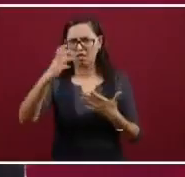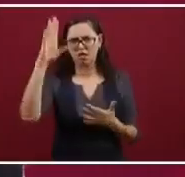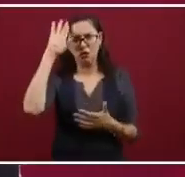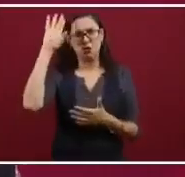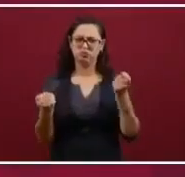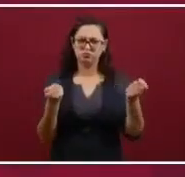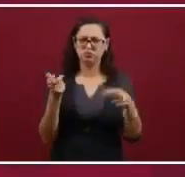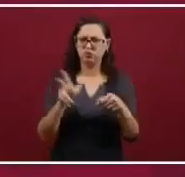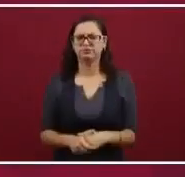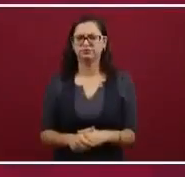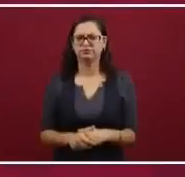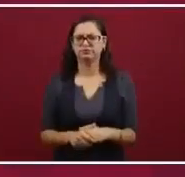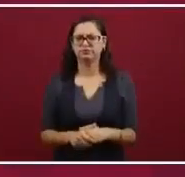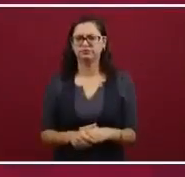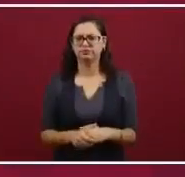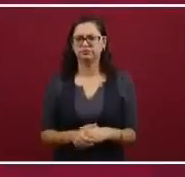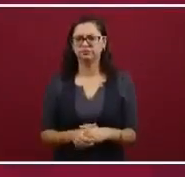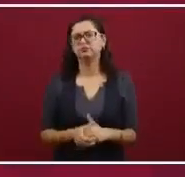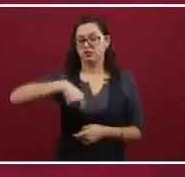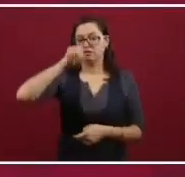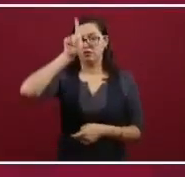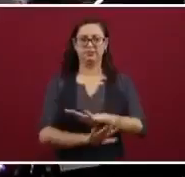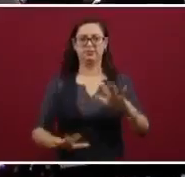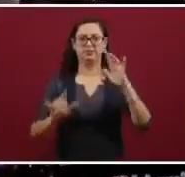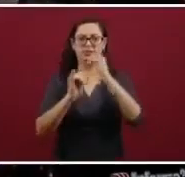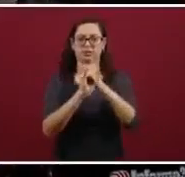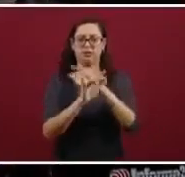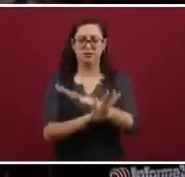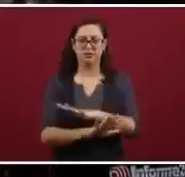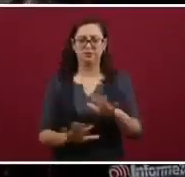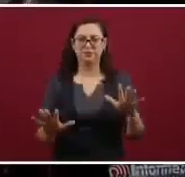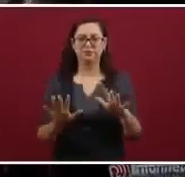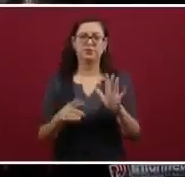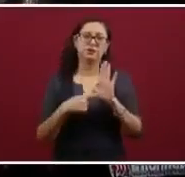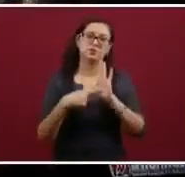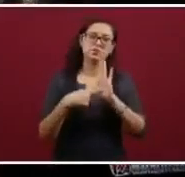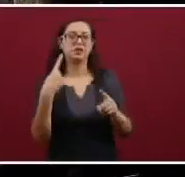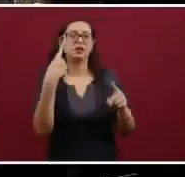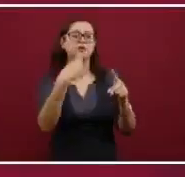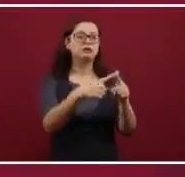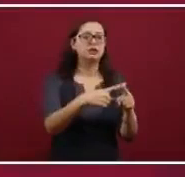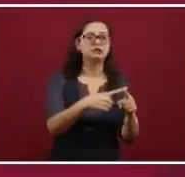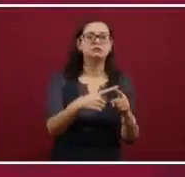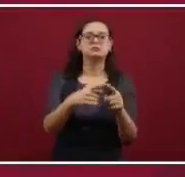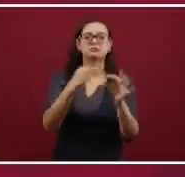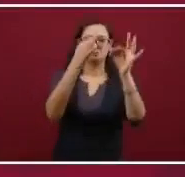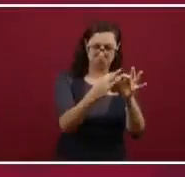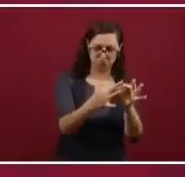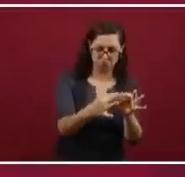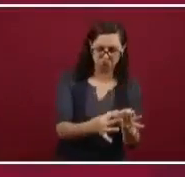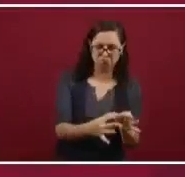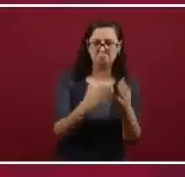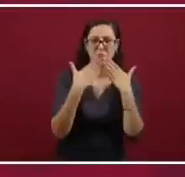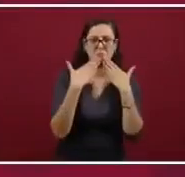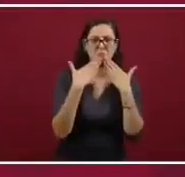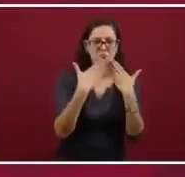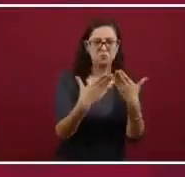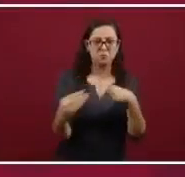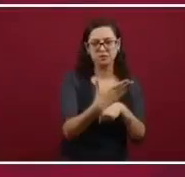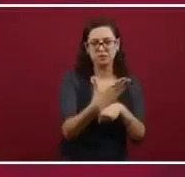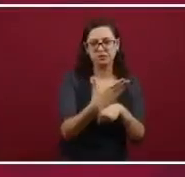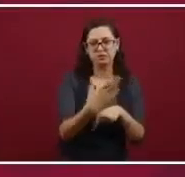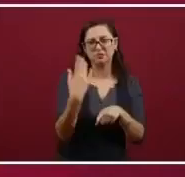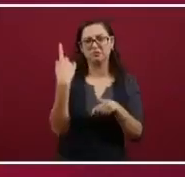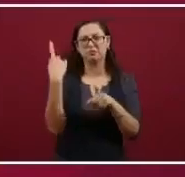de lo normal. Por eso es esta información, para mostrar quiénes cumplen, quiénes se portan